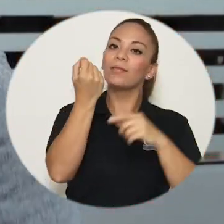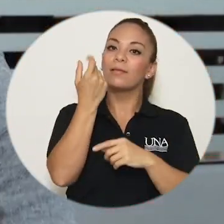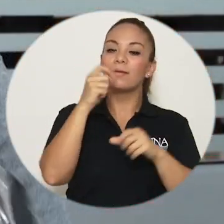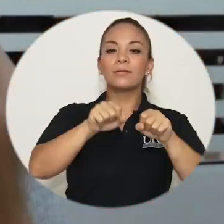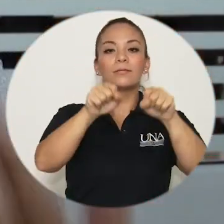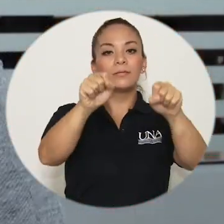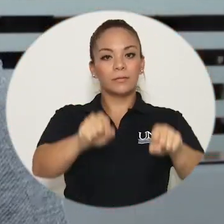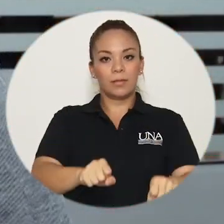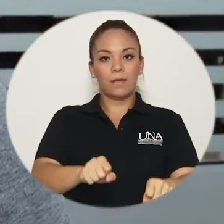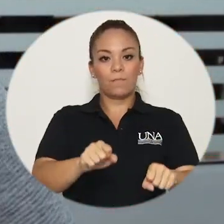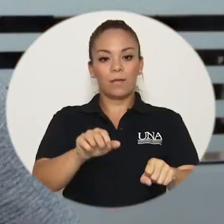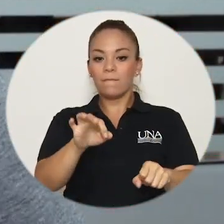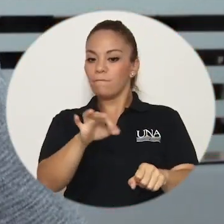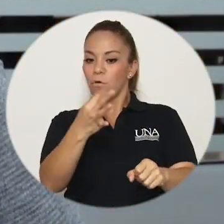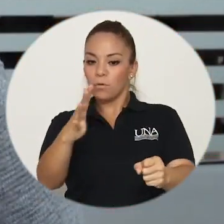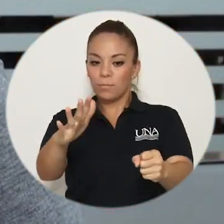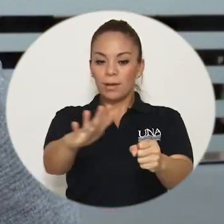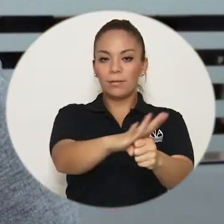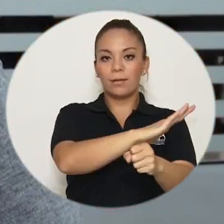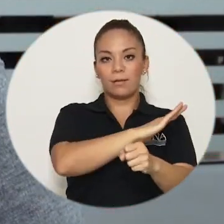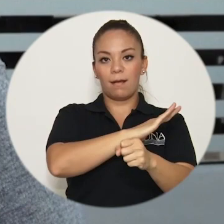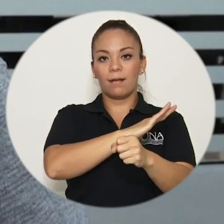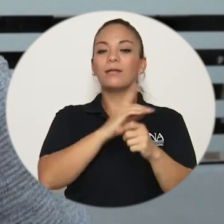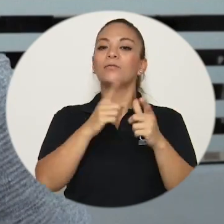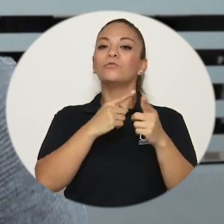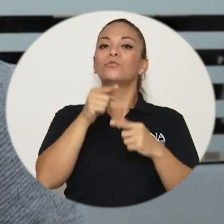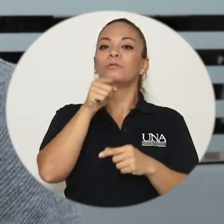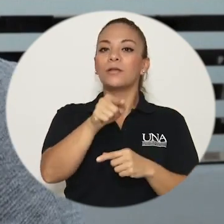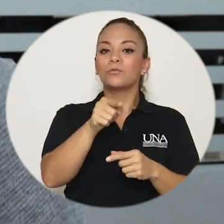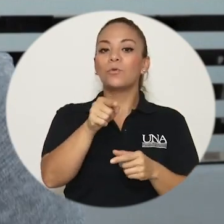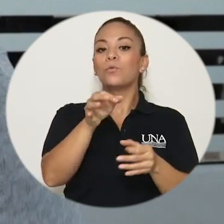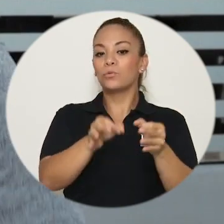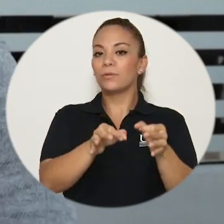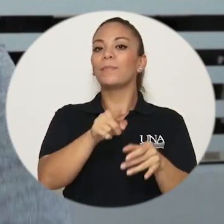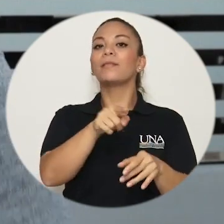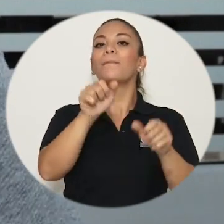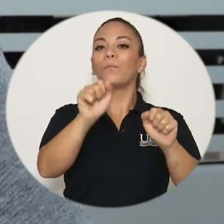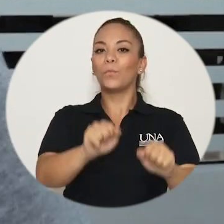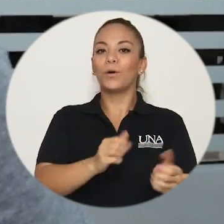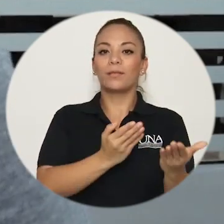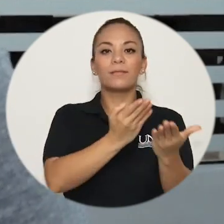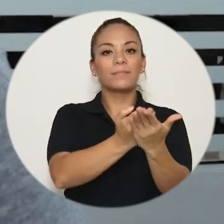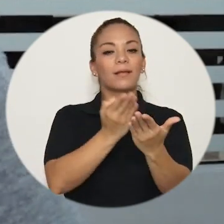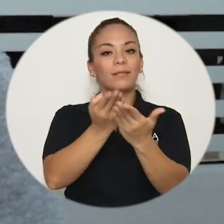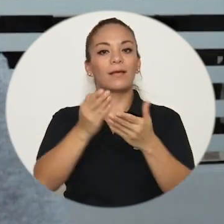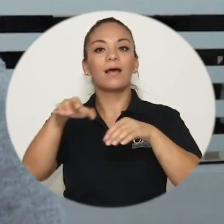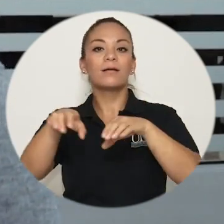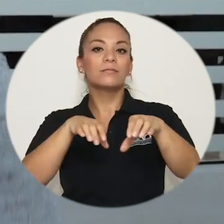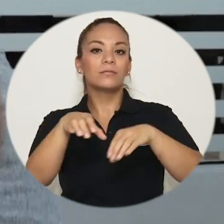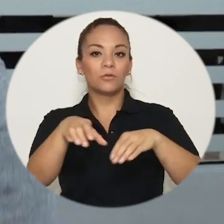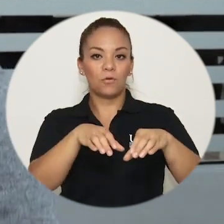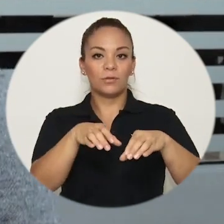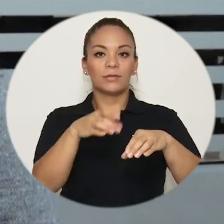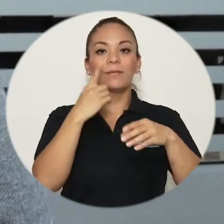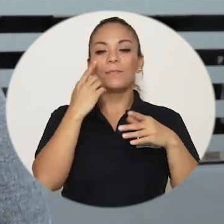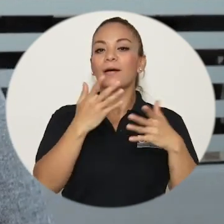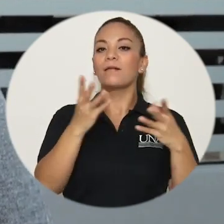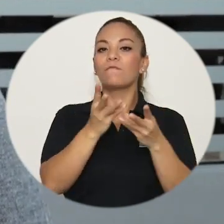entender el sistema de forma integral, de forma holística, justamente pueden plantear acciones que